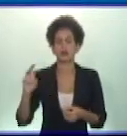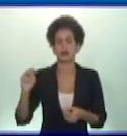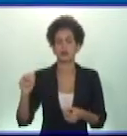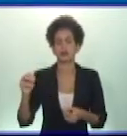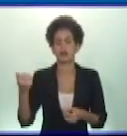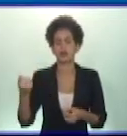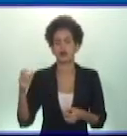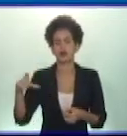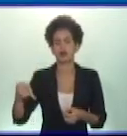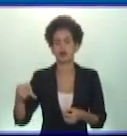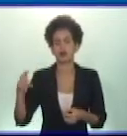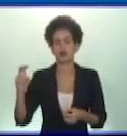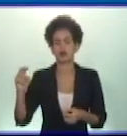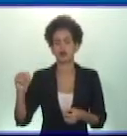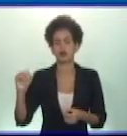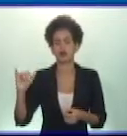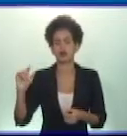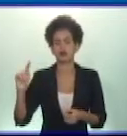magnitud-longitud.